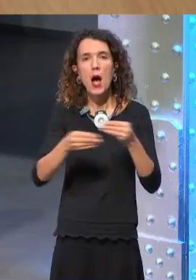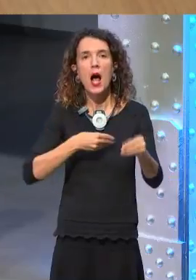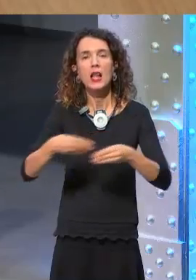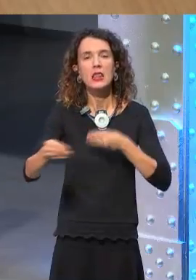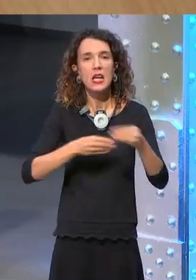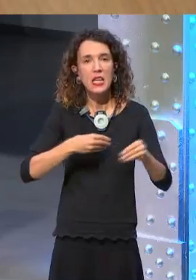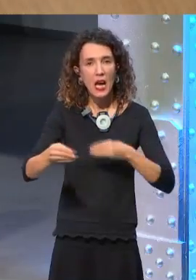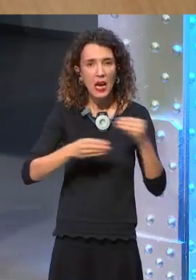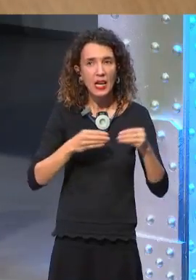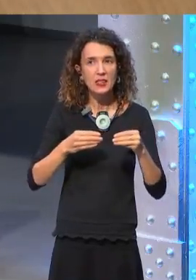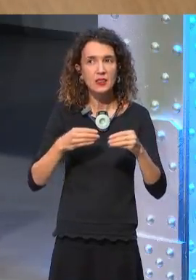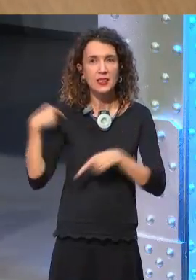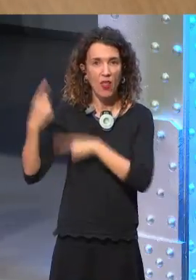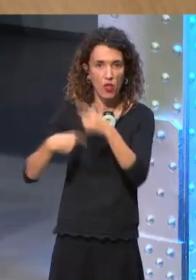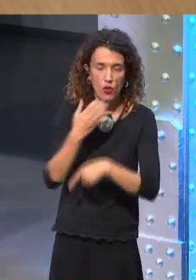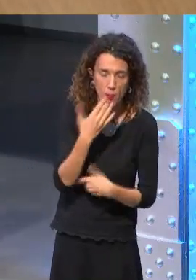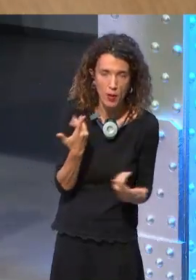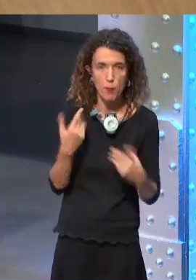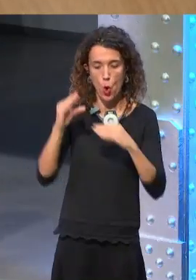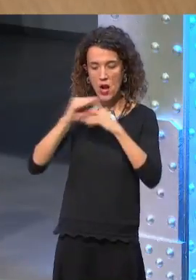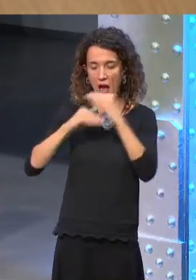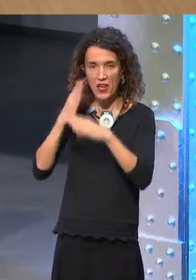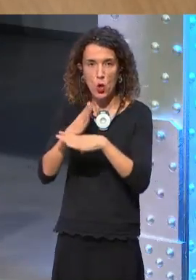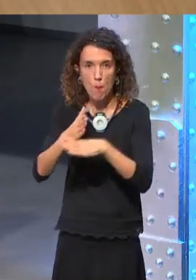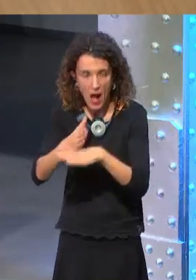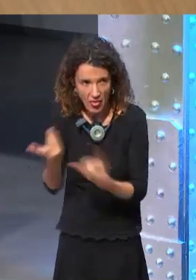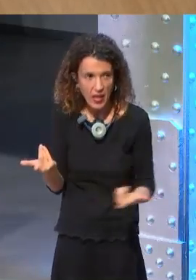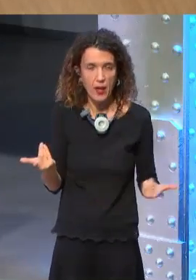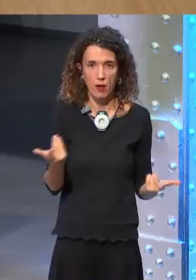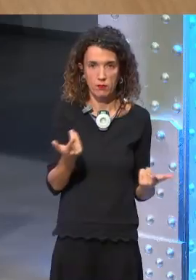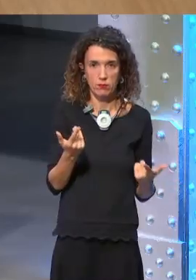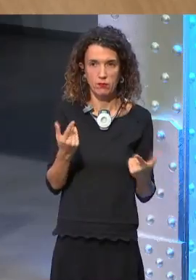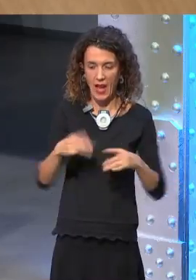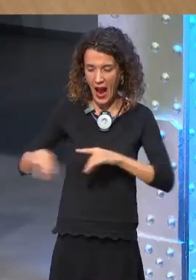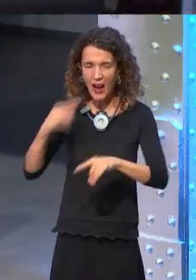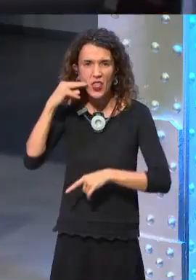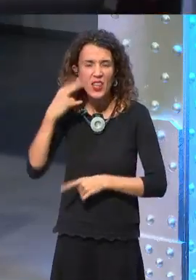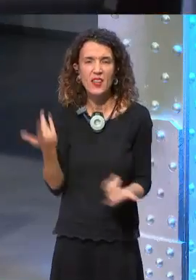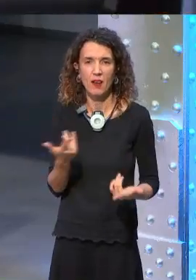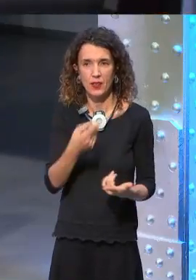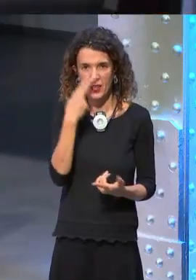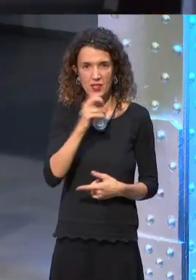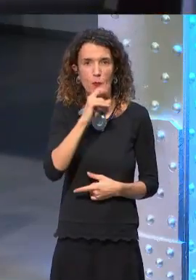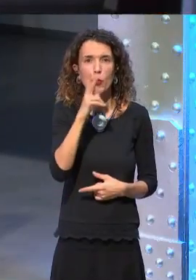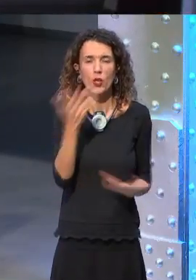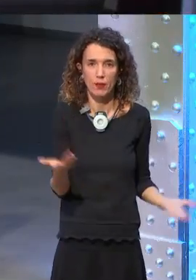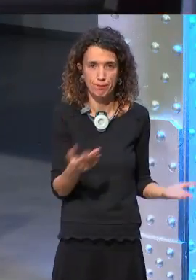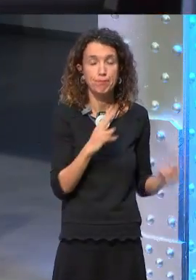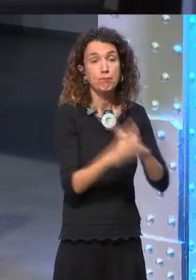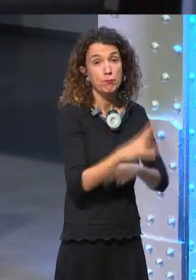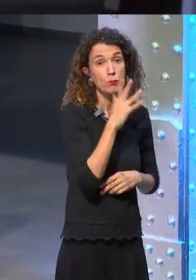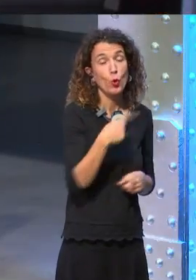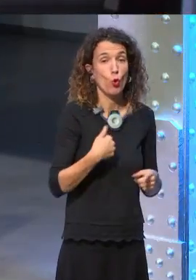materiales tradicionales como ladrillo, madera, arcilla? Pues tal vez porque